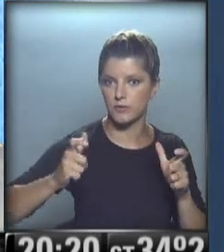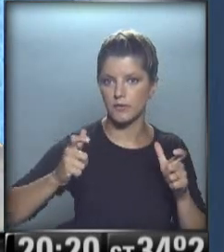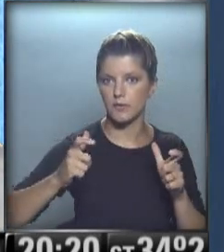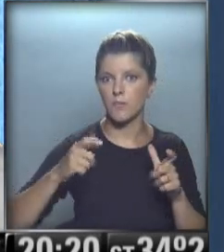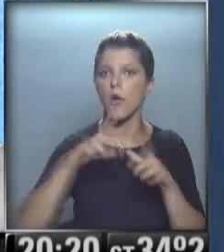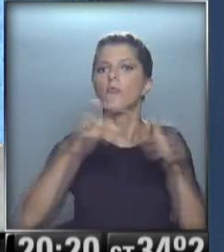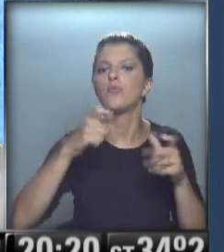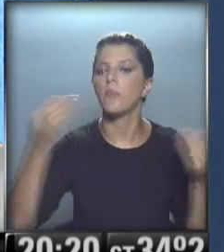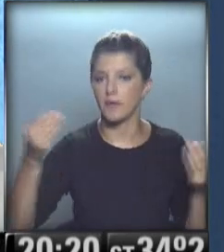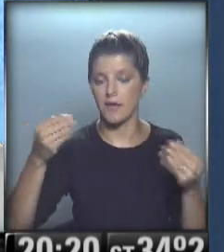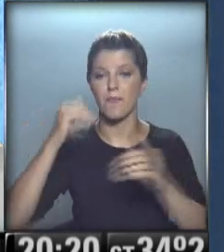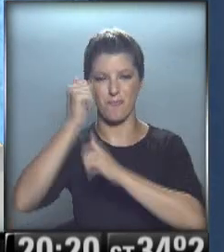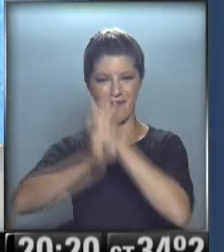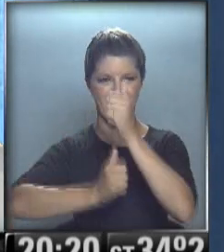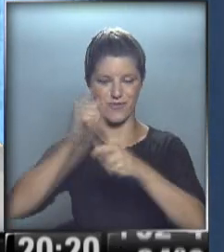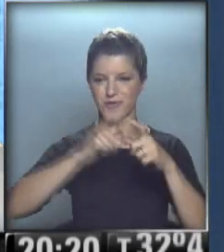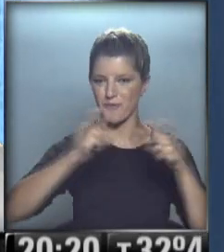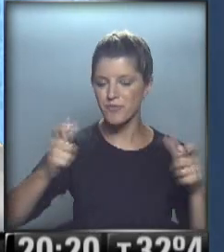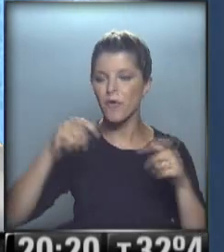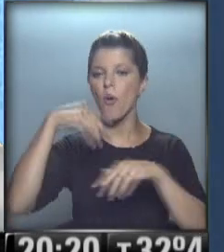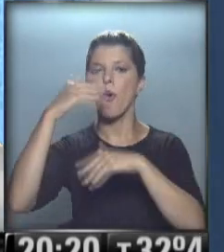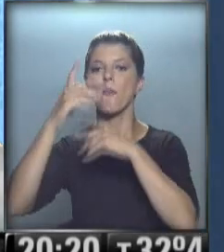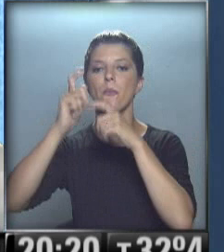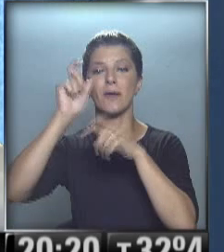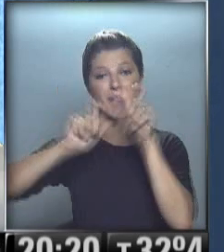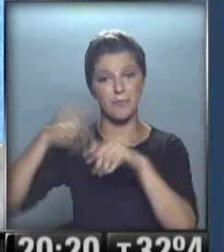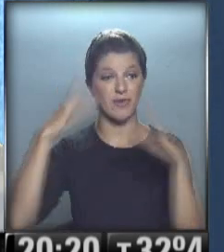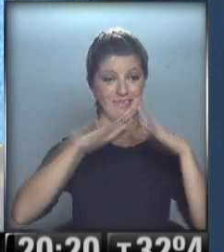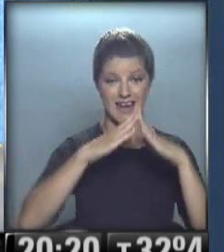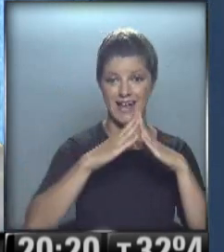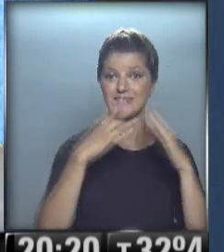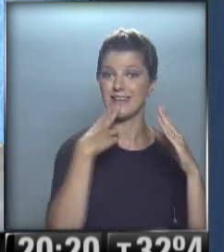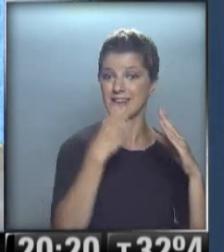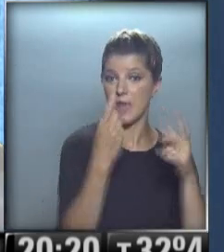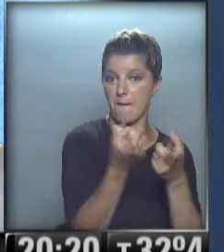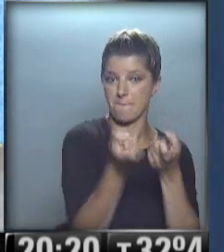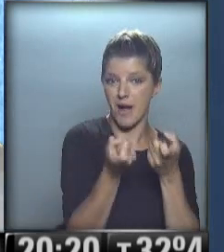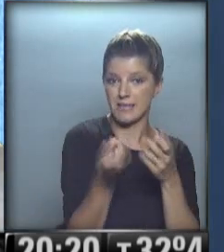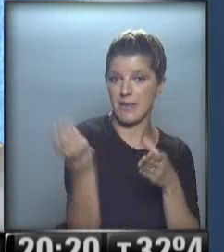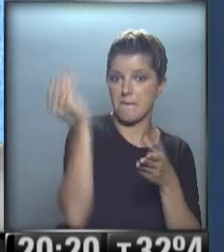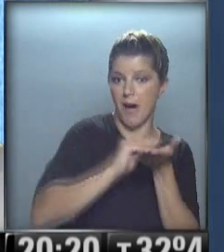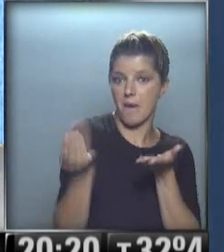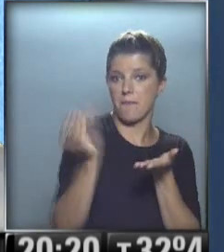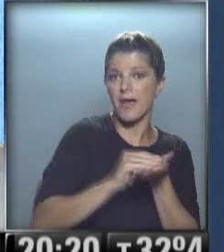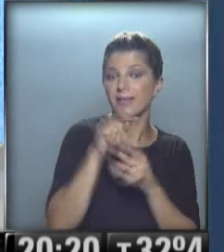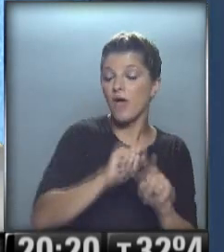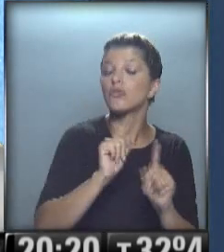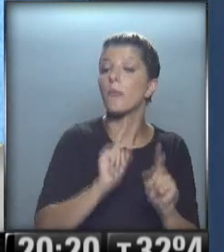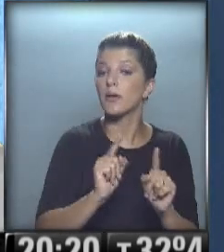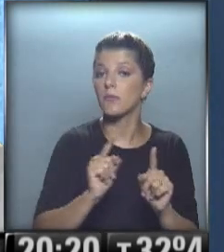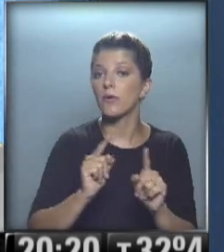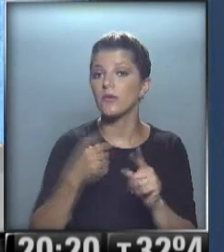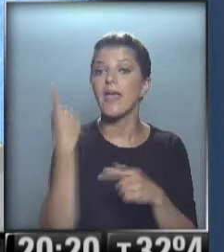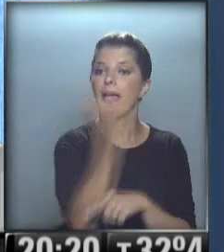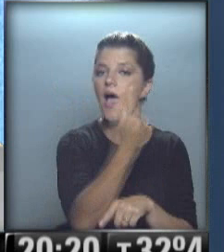por crecimiento industrial, por crecimiento de consumo domiciliario, y eso tiene que ser administrado por cada una de